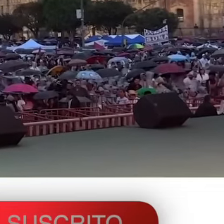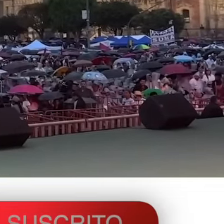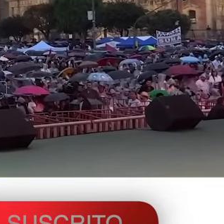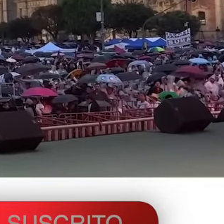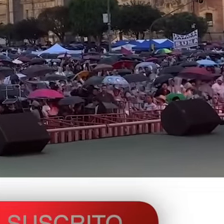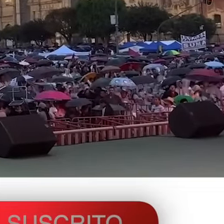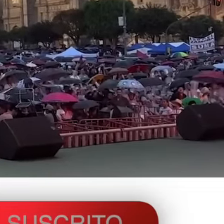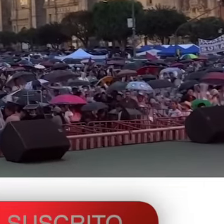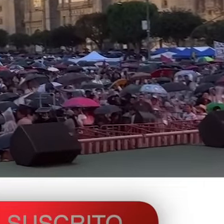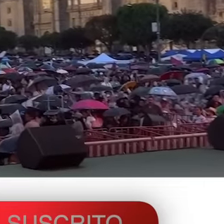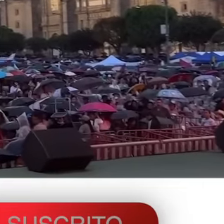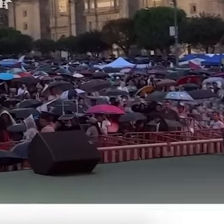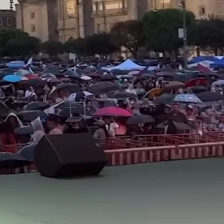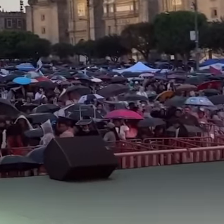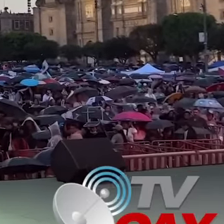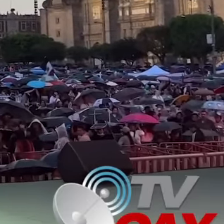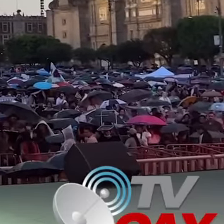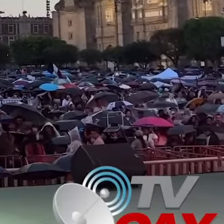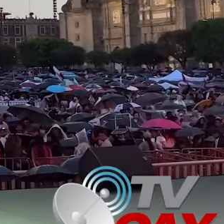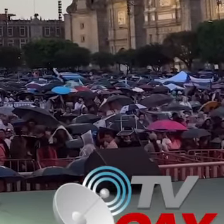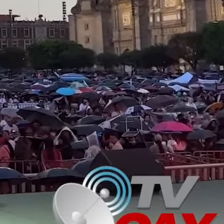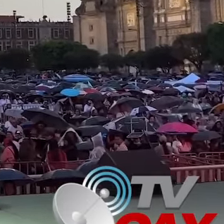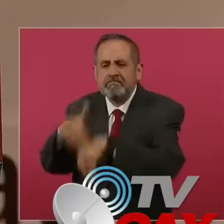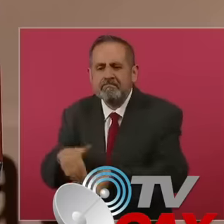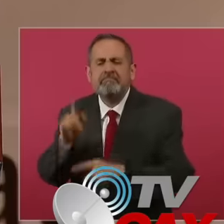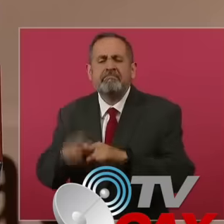¿A quién hay que servirle primero?